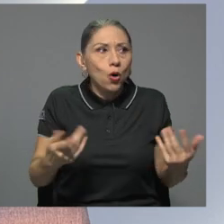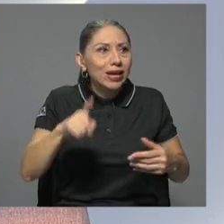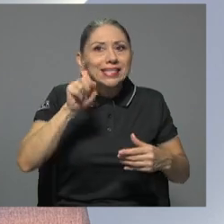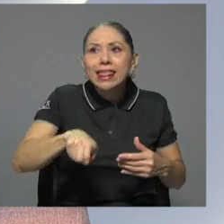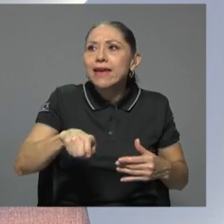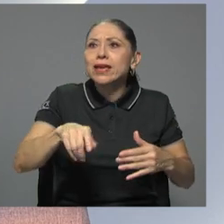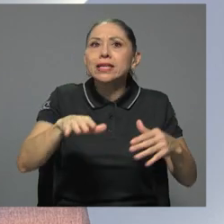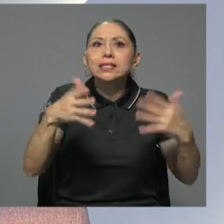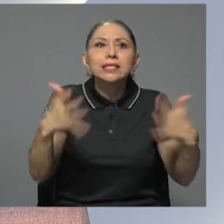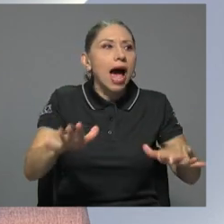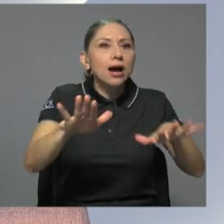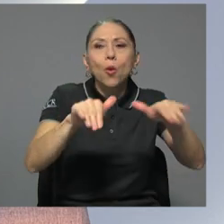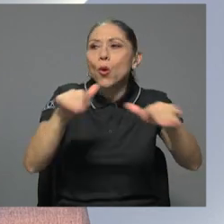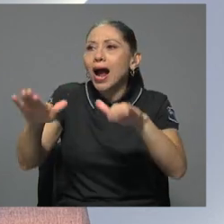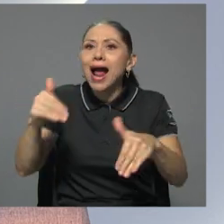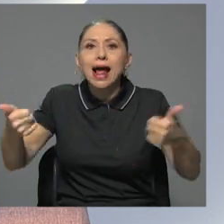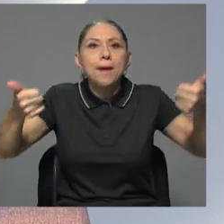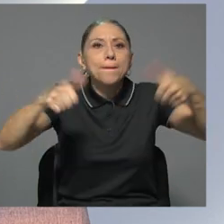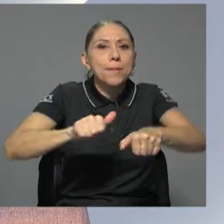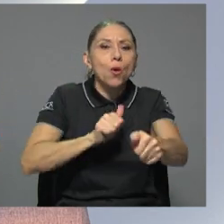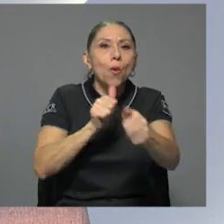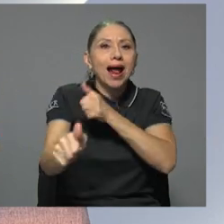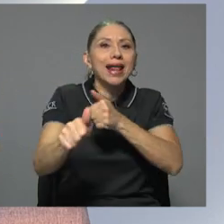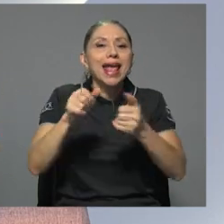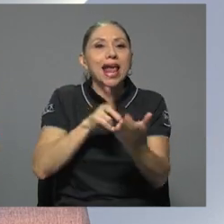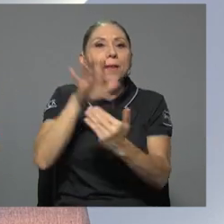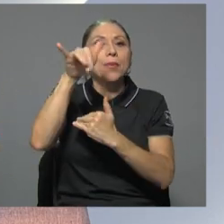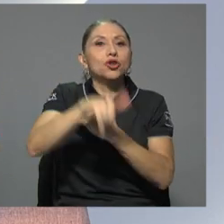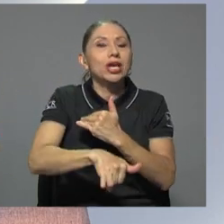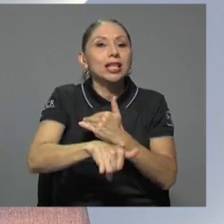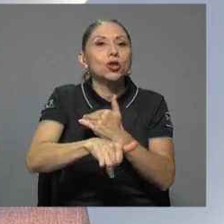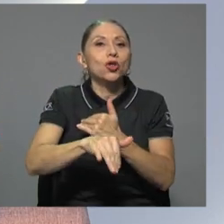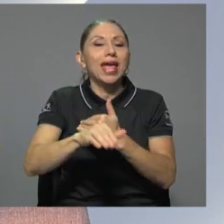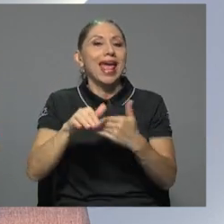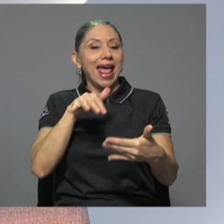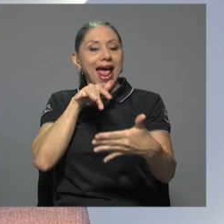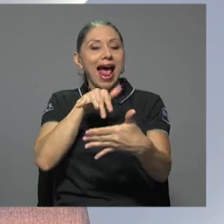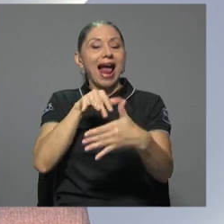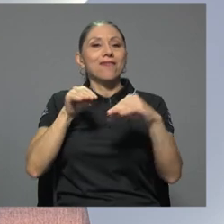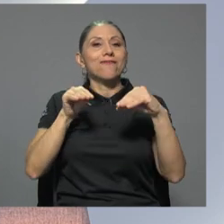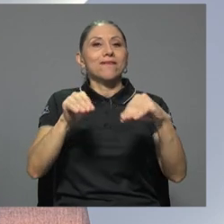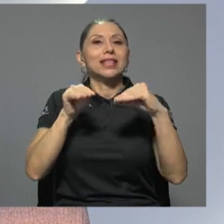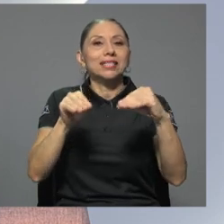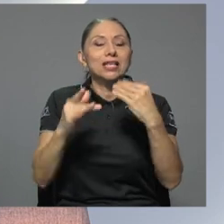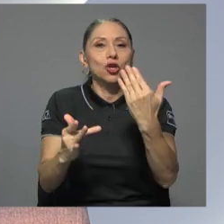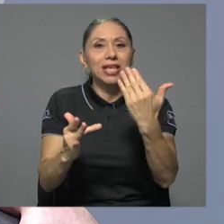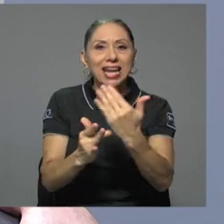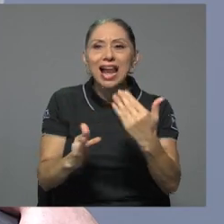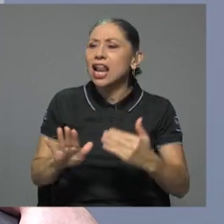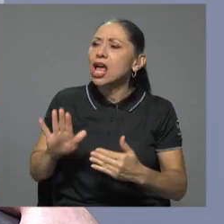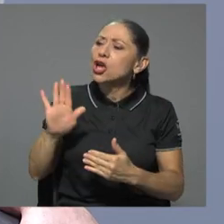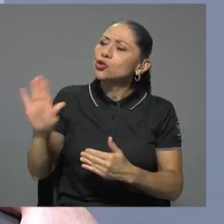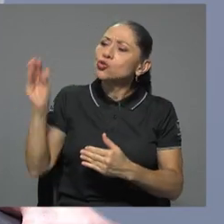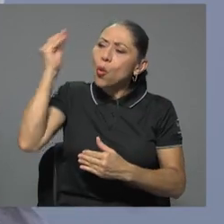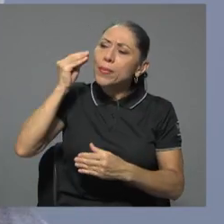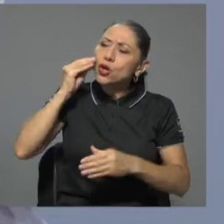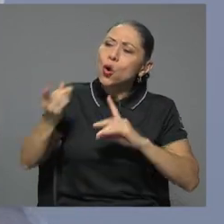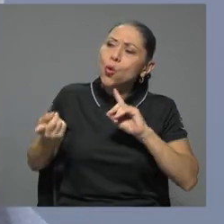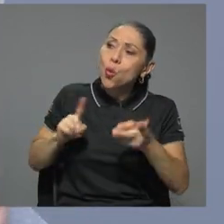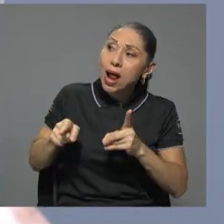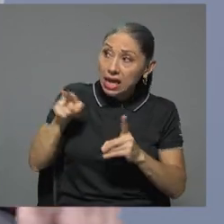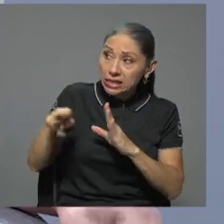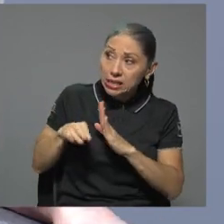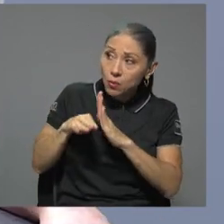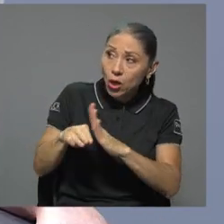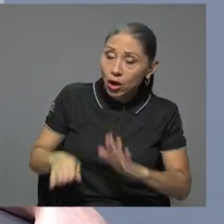aprobaba y porque estaba varado el proyecto de alfabetización digital cuál es su opinión con respecto a ello y si este es el modelo que hay que seguir